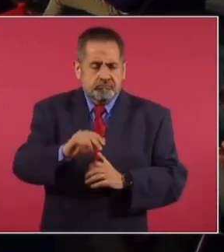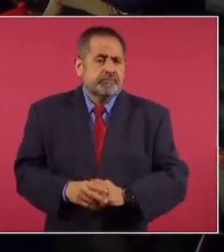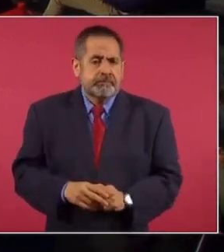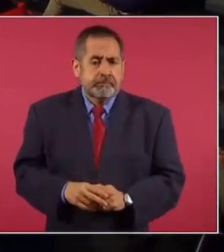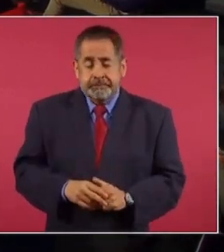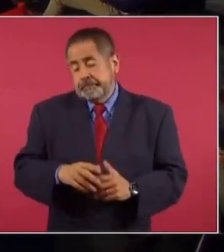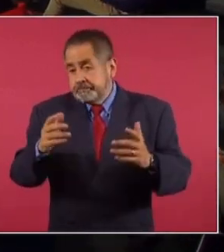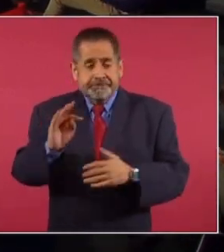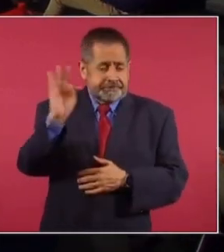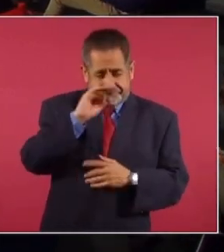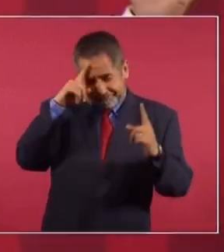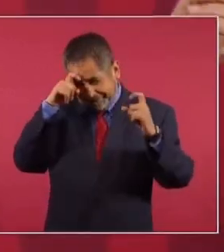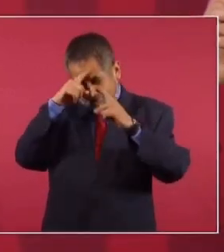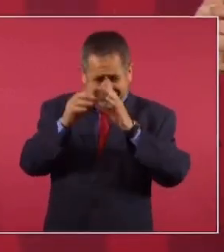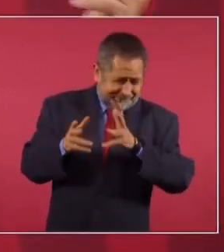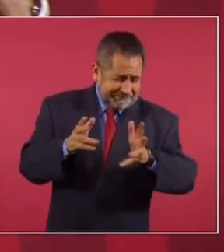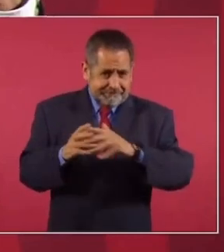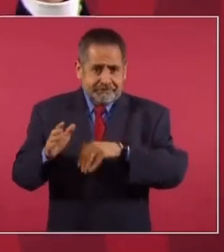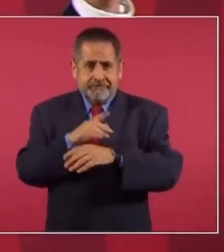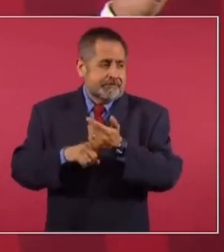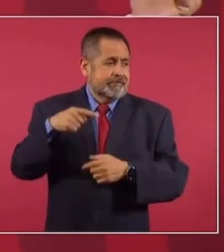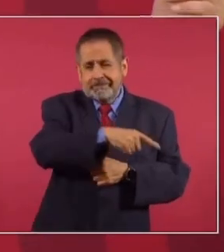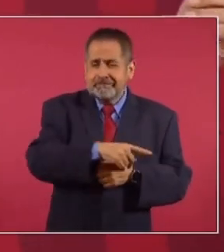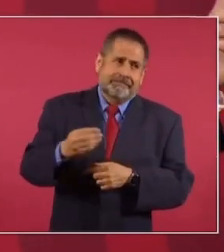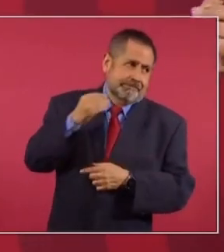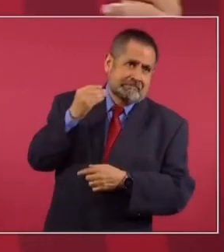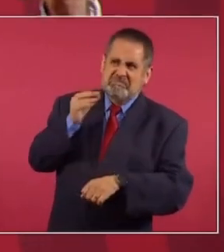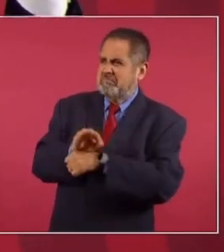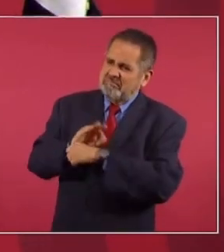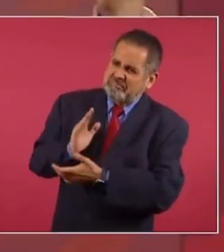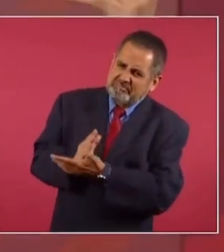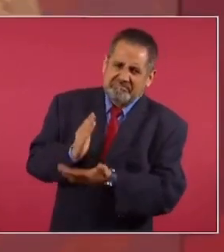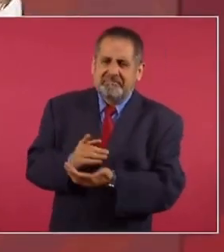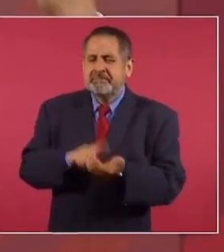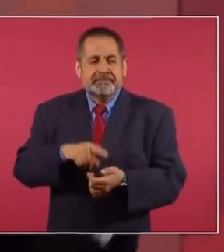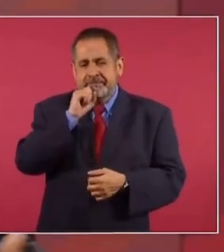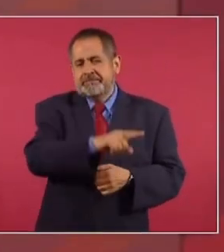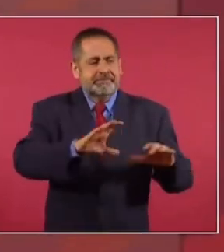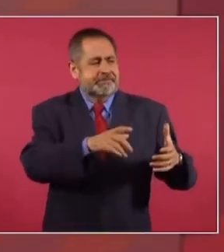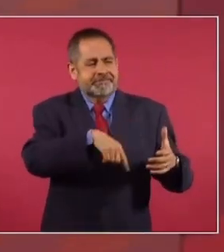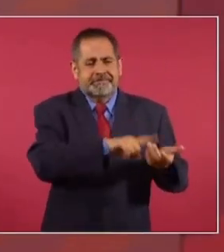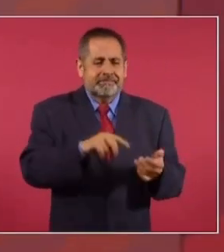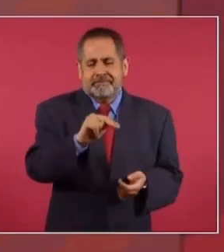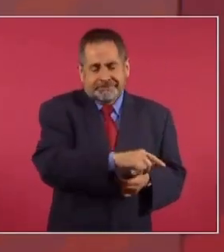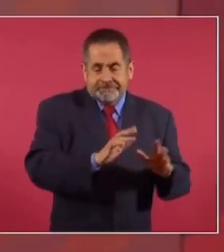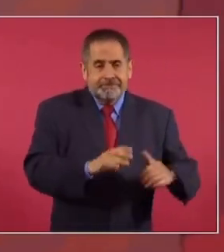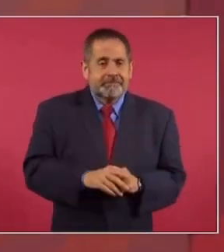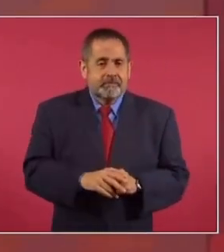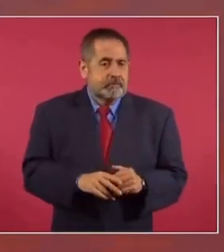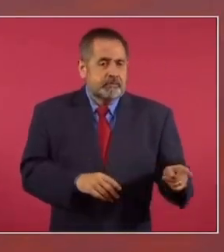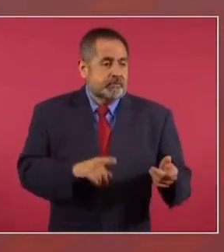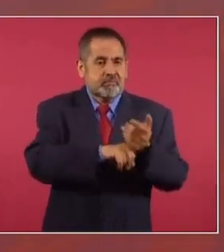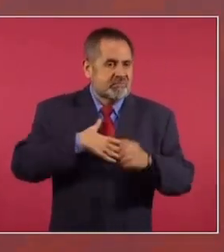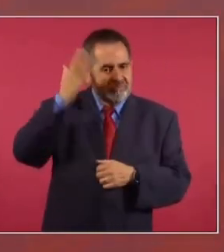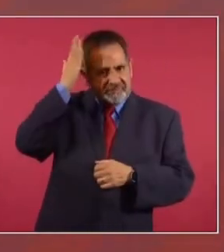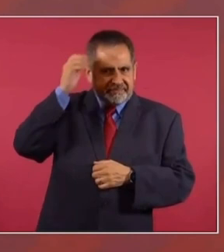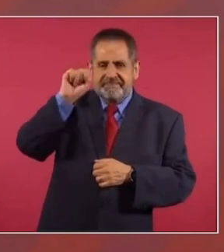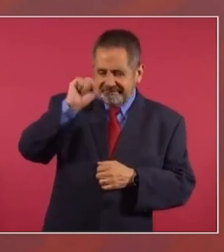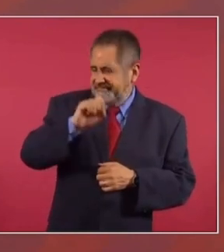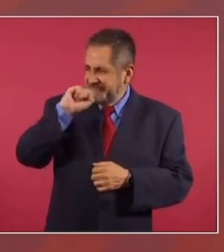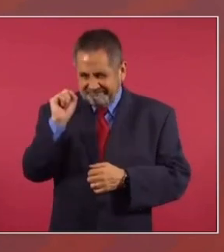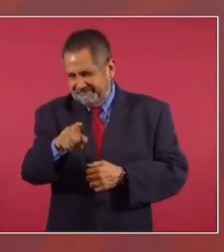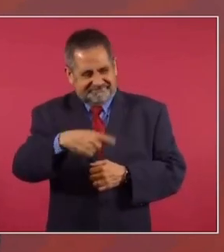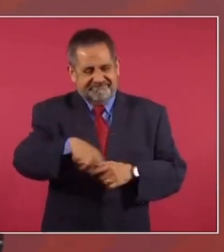muy complicado porque ahí se metieron abogados del mismo régimen neoliberal, habían líderes sindicales